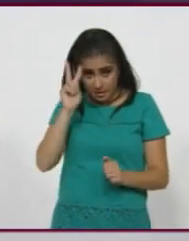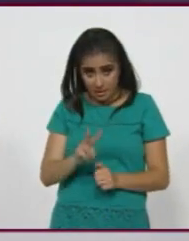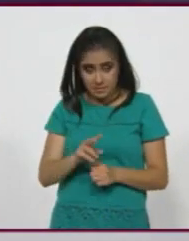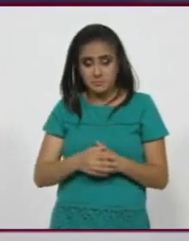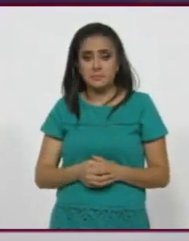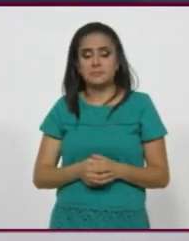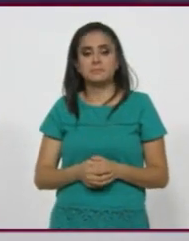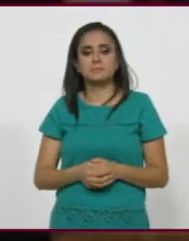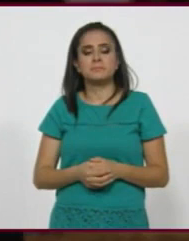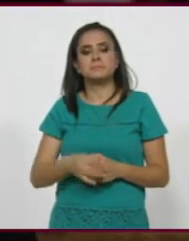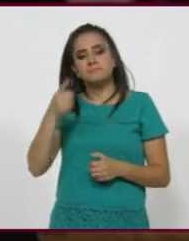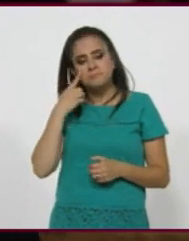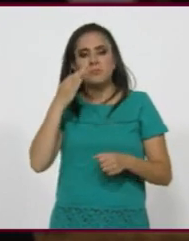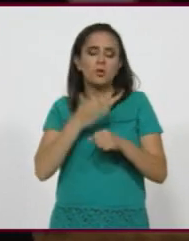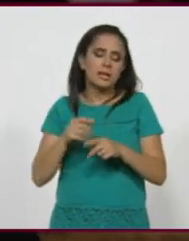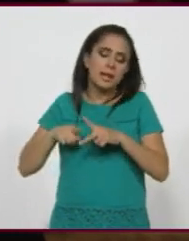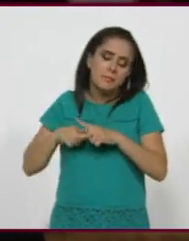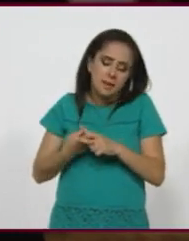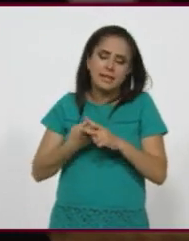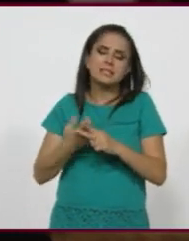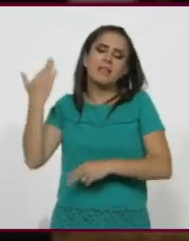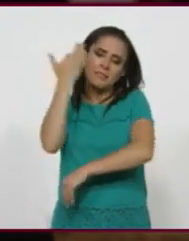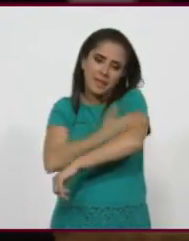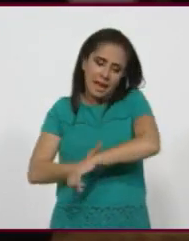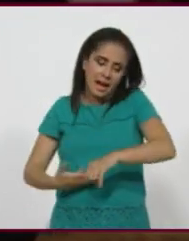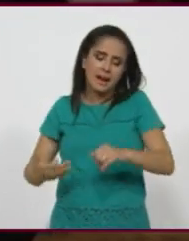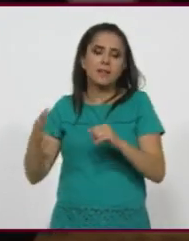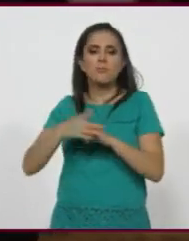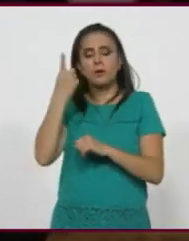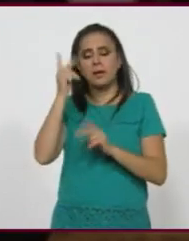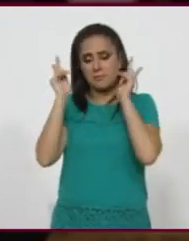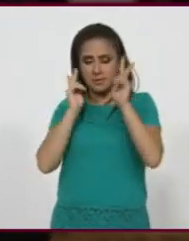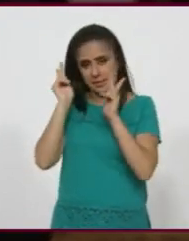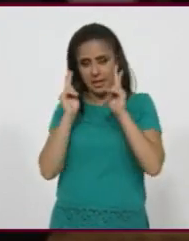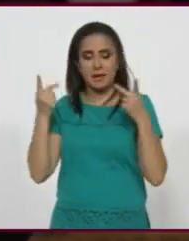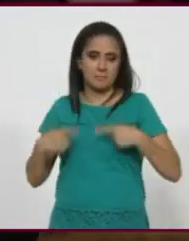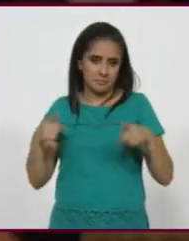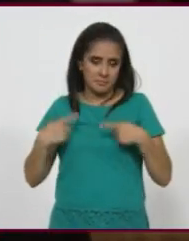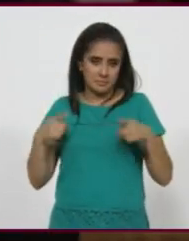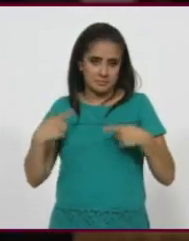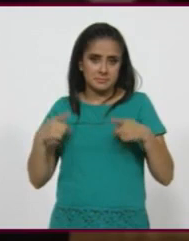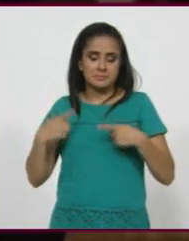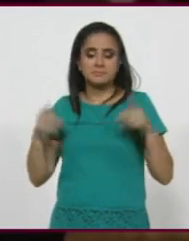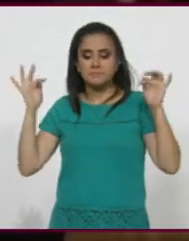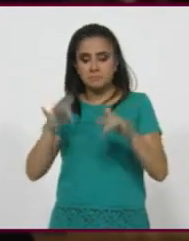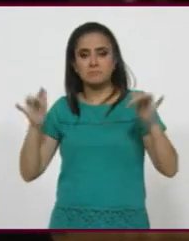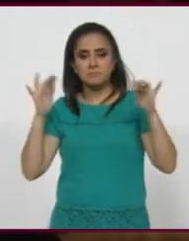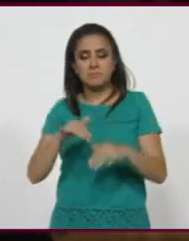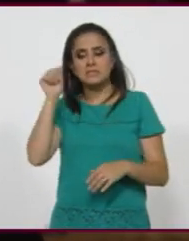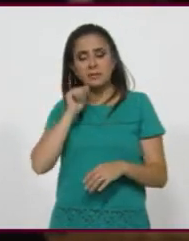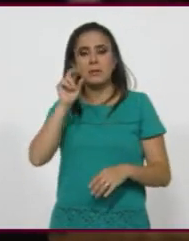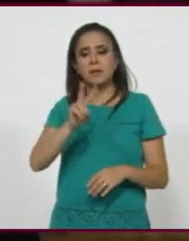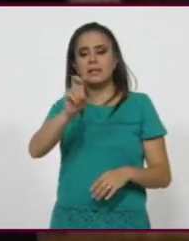Pues fíjate que tarda en arrancar de todos modos. Tiene una lógica porque los visitantes en tropel pues llegan el fin de